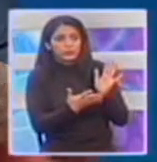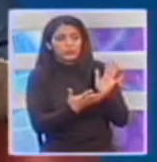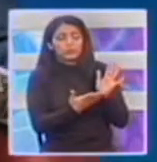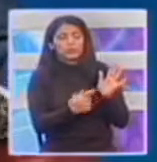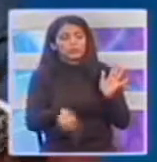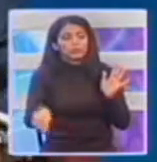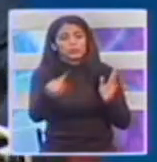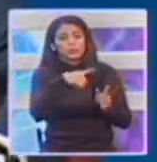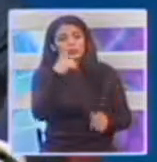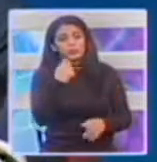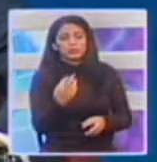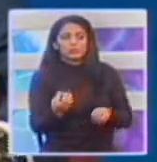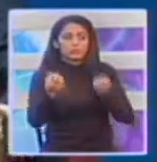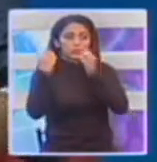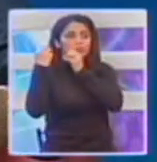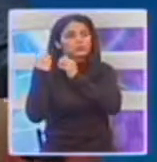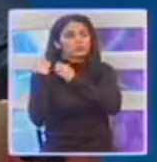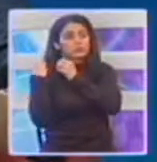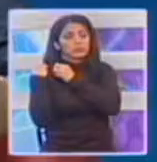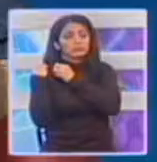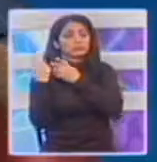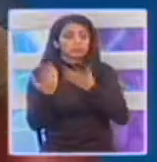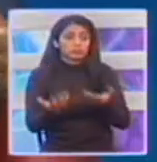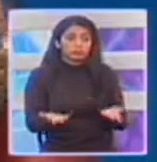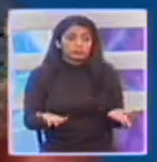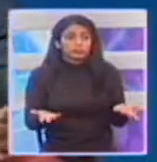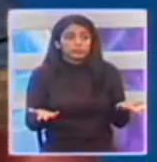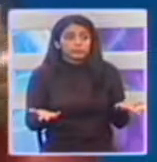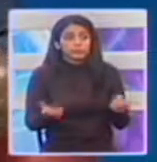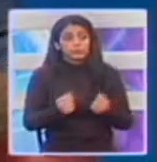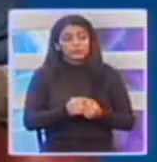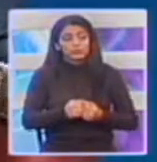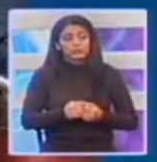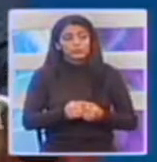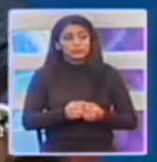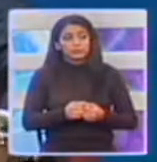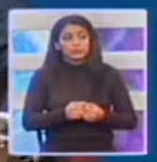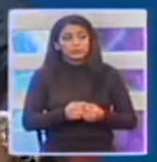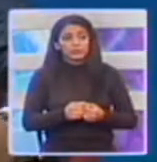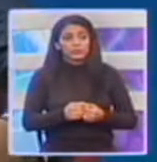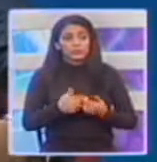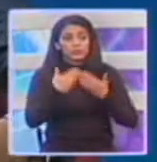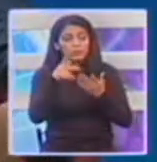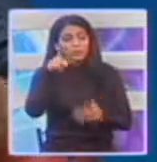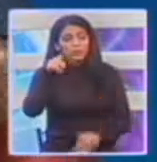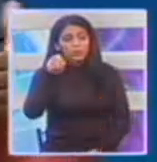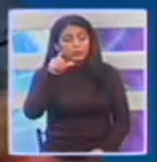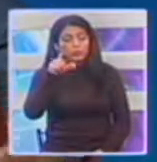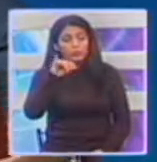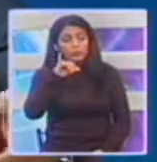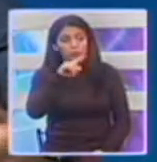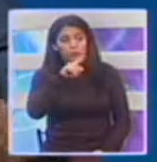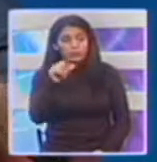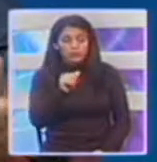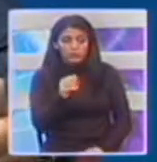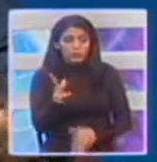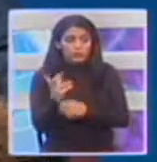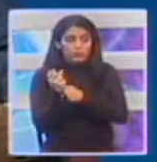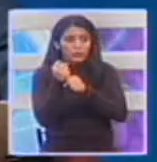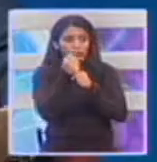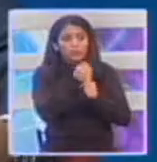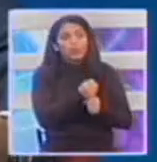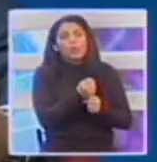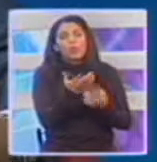acuerdo al criterio de los interpelantes y contratar la póliza de seguros o no en este caso la infraestructuras educativas